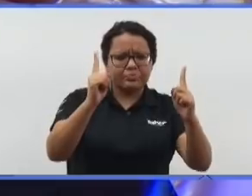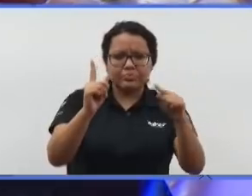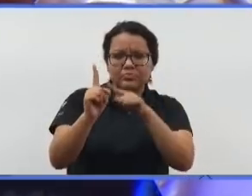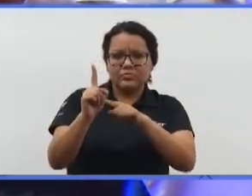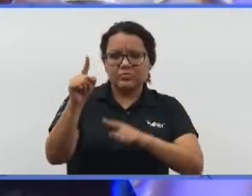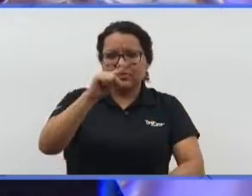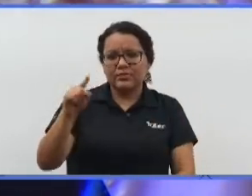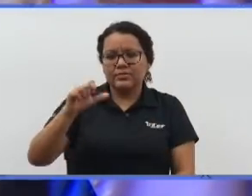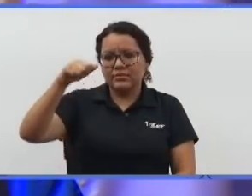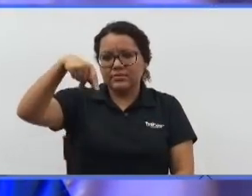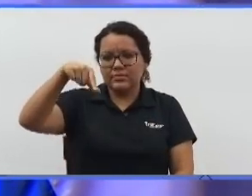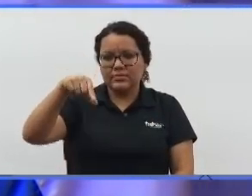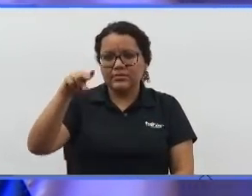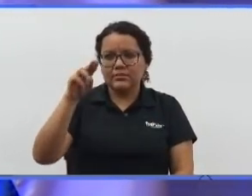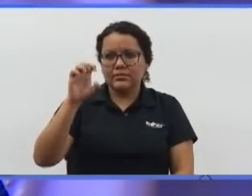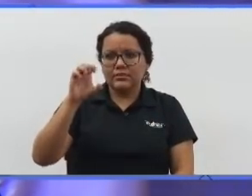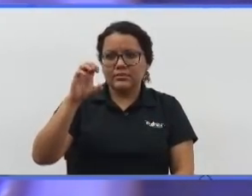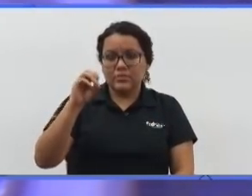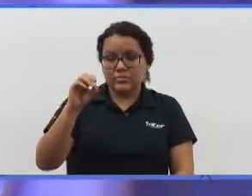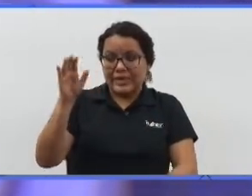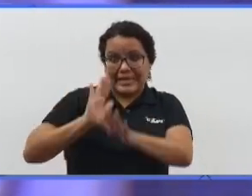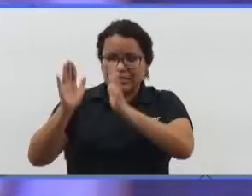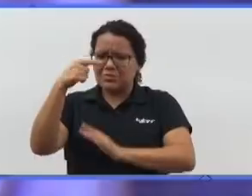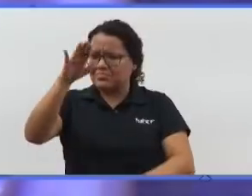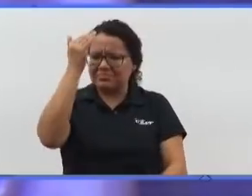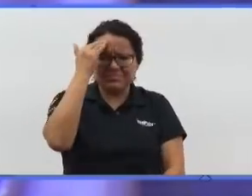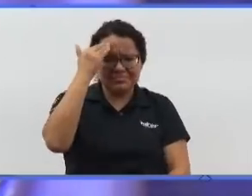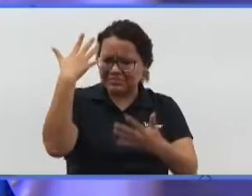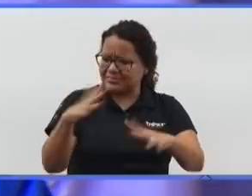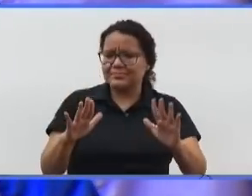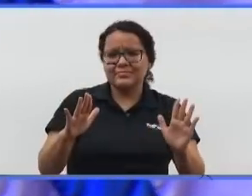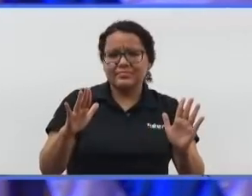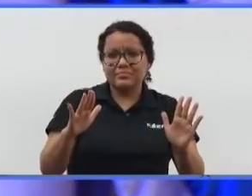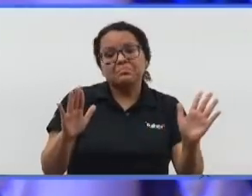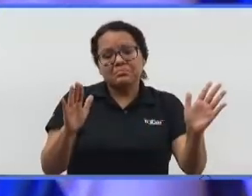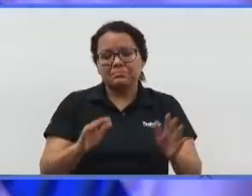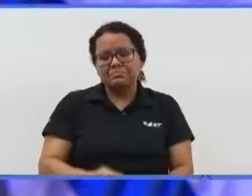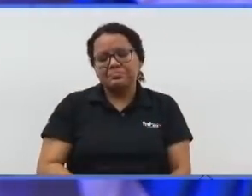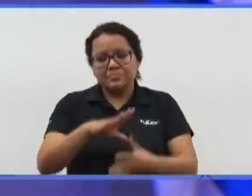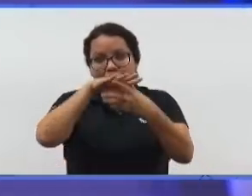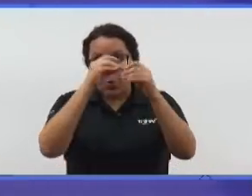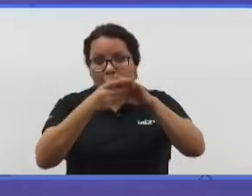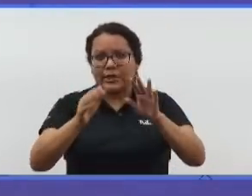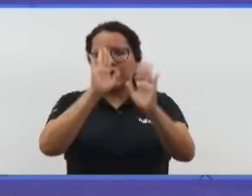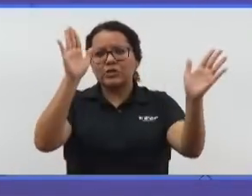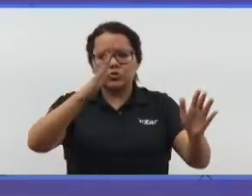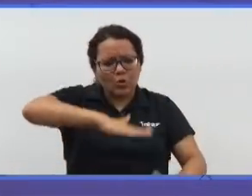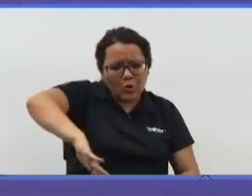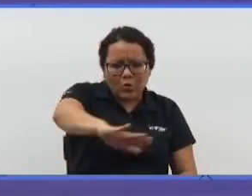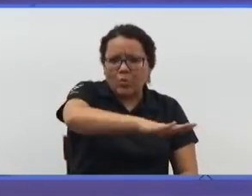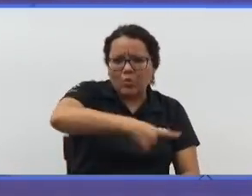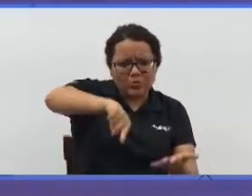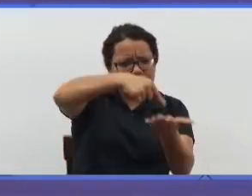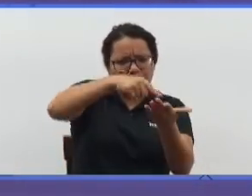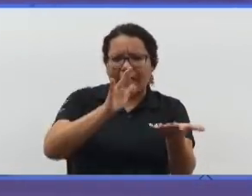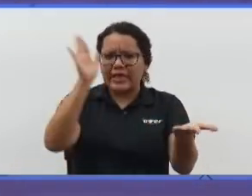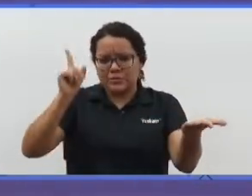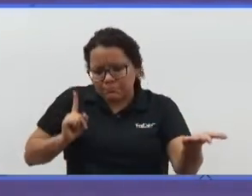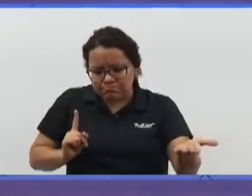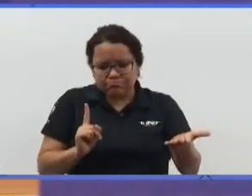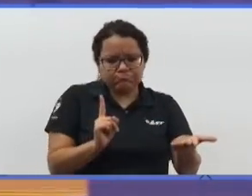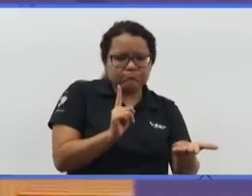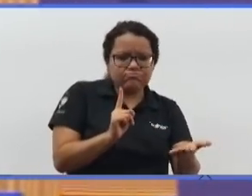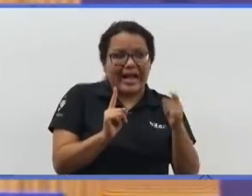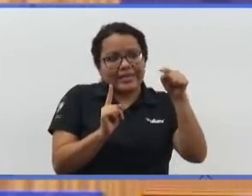saqueo la historia usted ya la conoce dice que jesús entró o iba entrando a la ciudad cuando de repente había